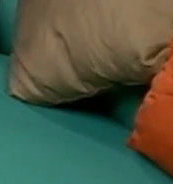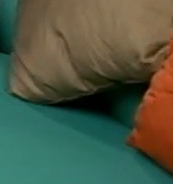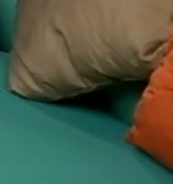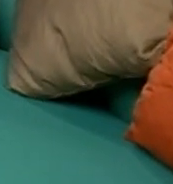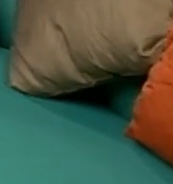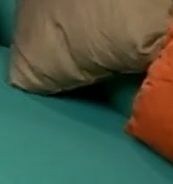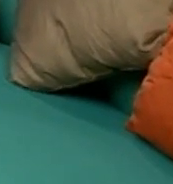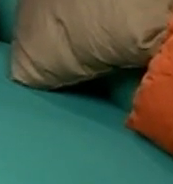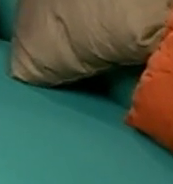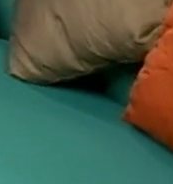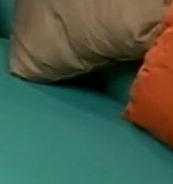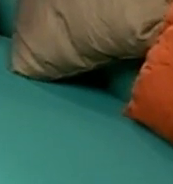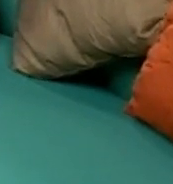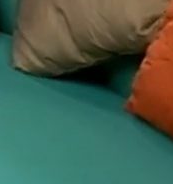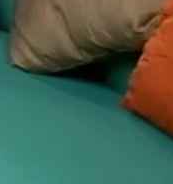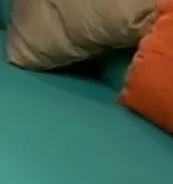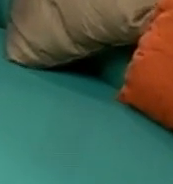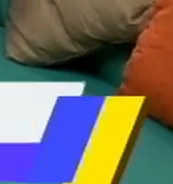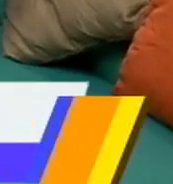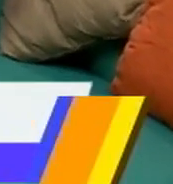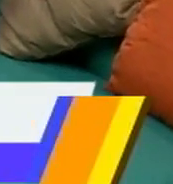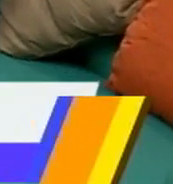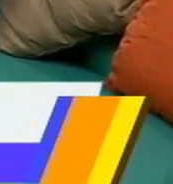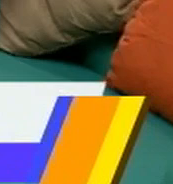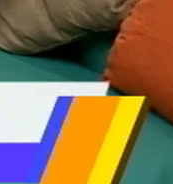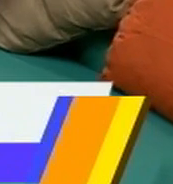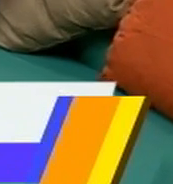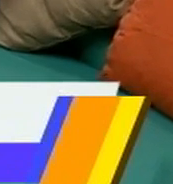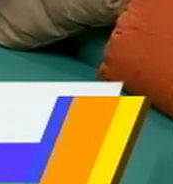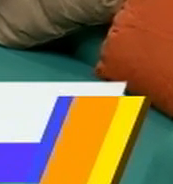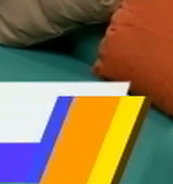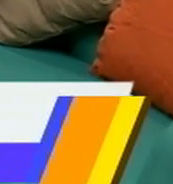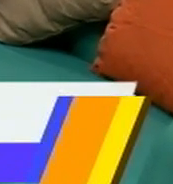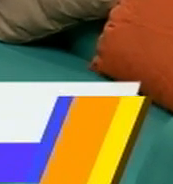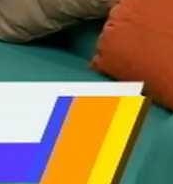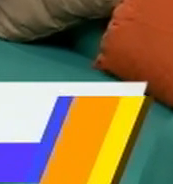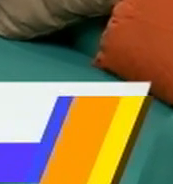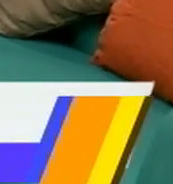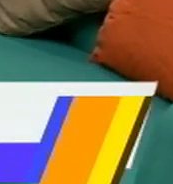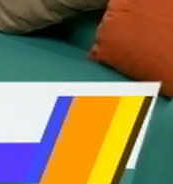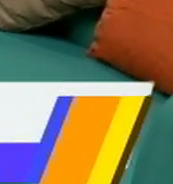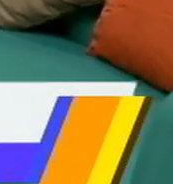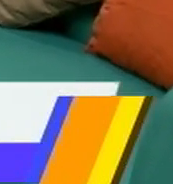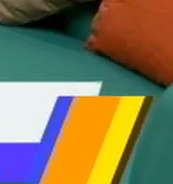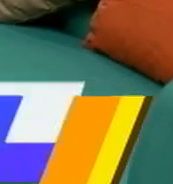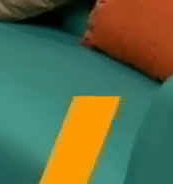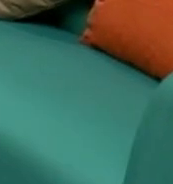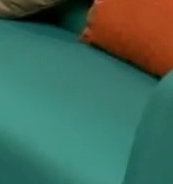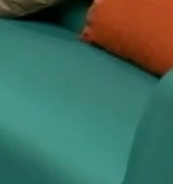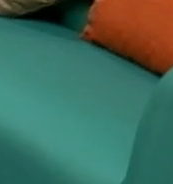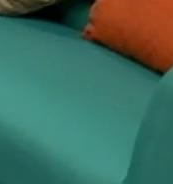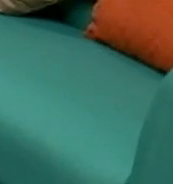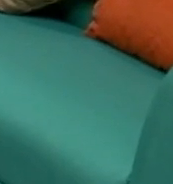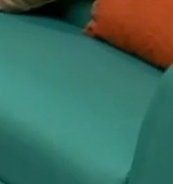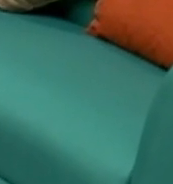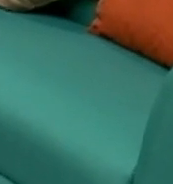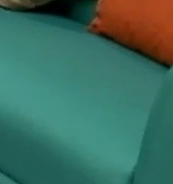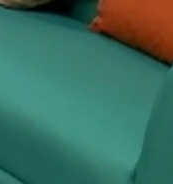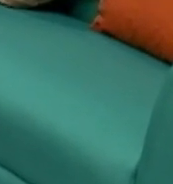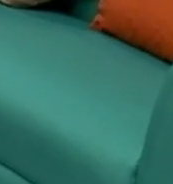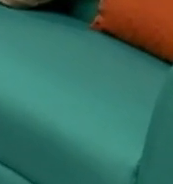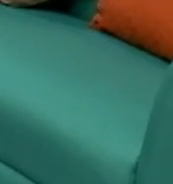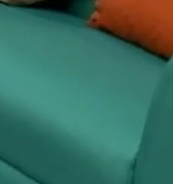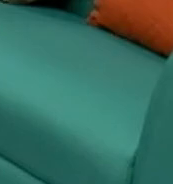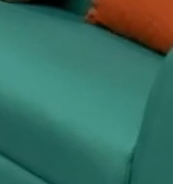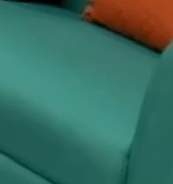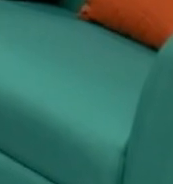Así es, puede ser una persona robusta, pero en un examen de laboratorio le dicen, usted tiene anemia. ¿Por qué? Bueno, eso vamos a estar conversando el día de